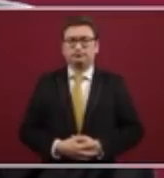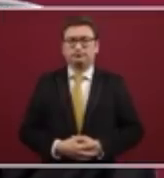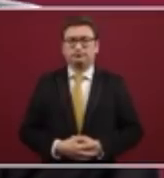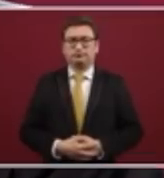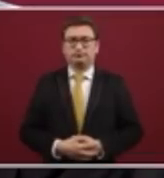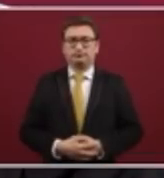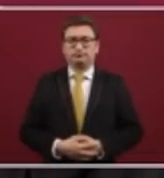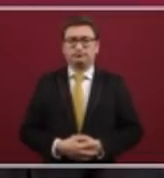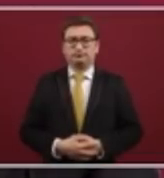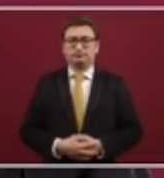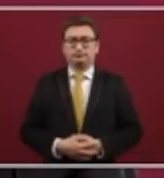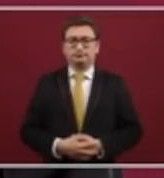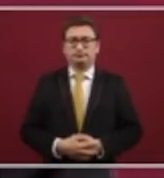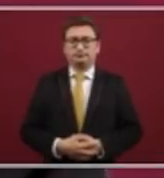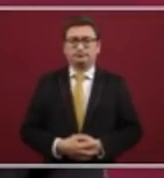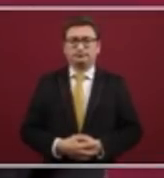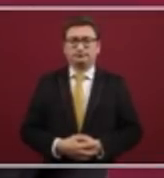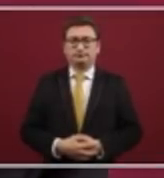no